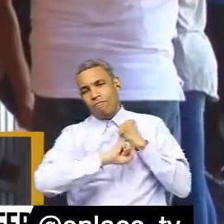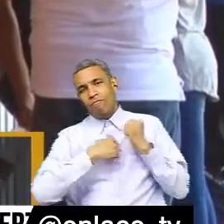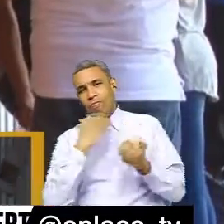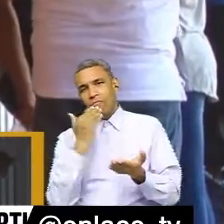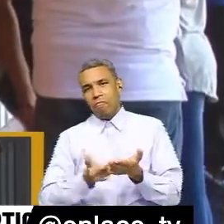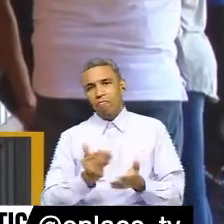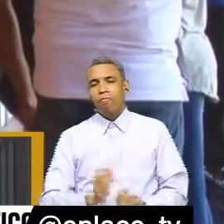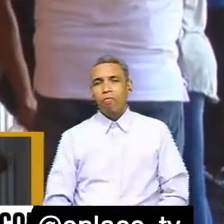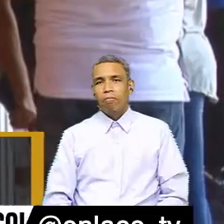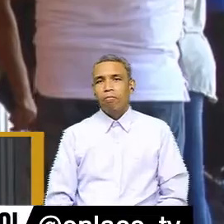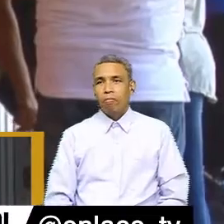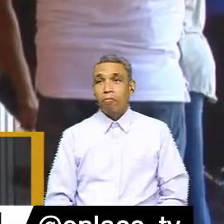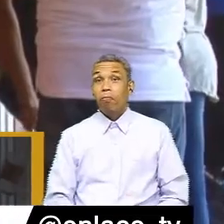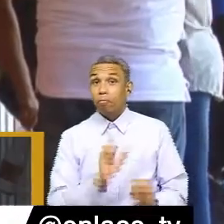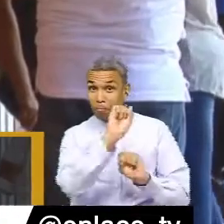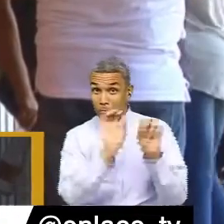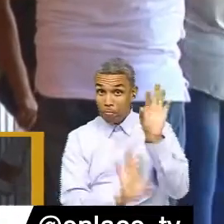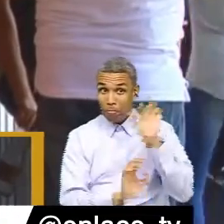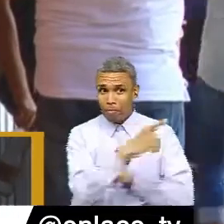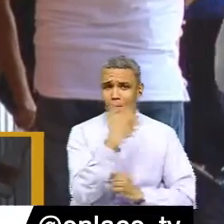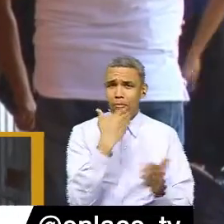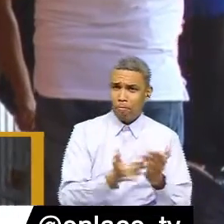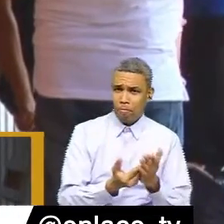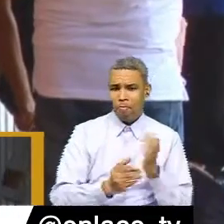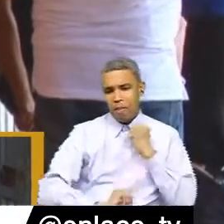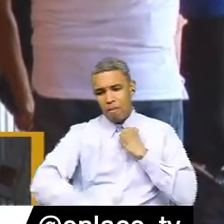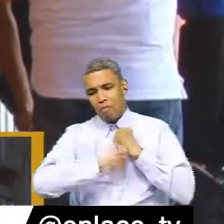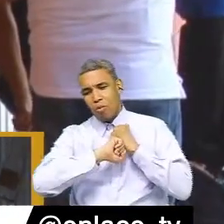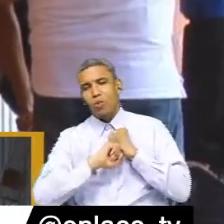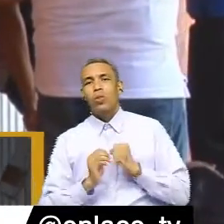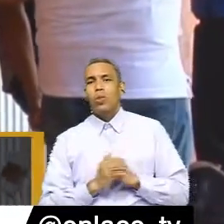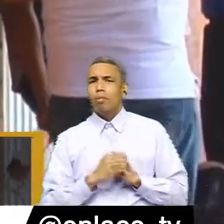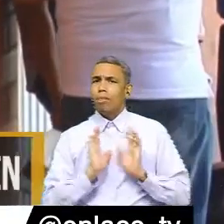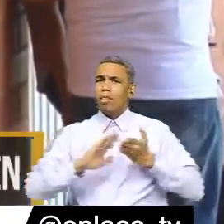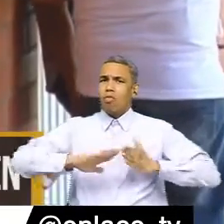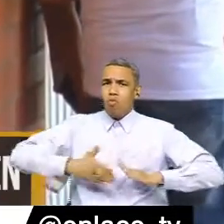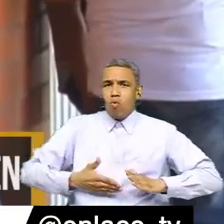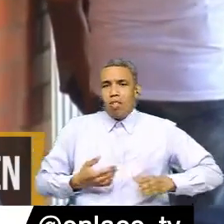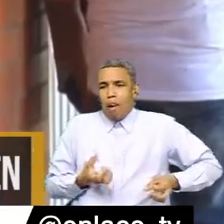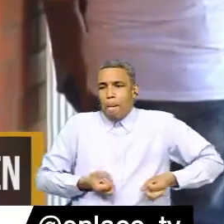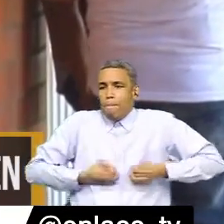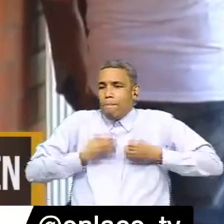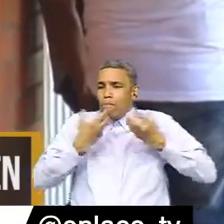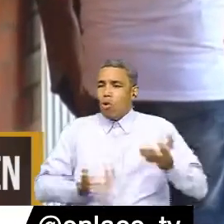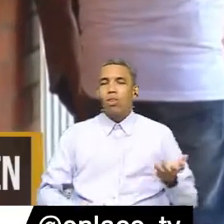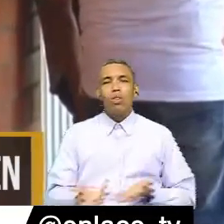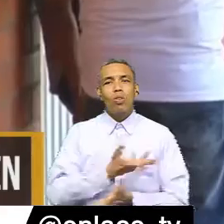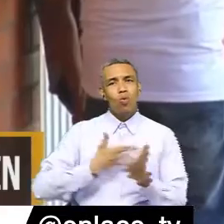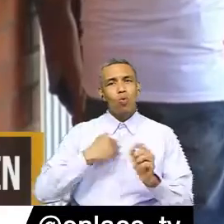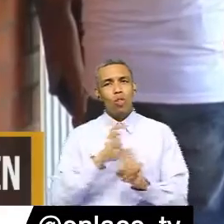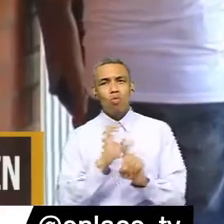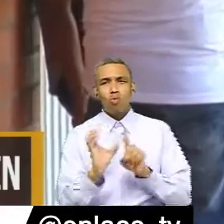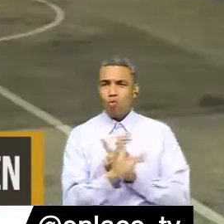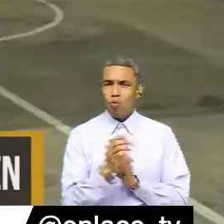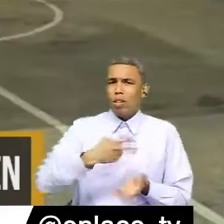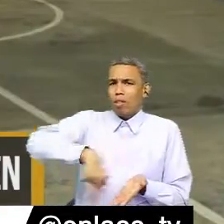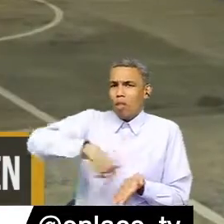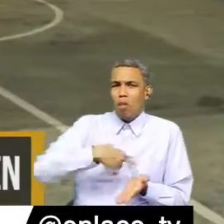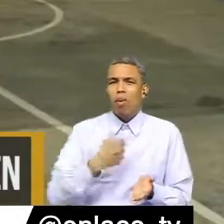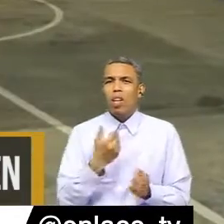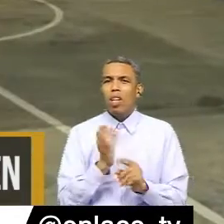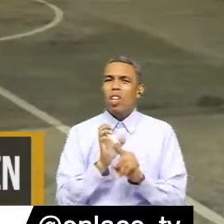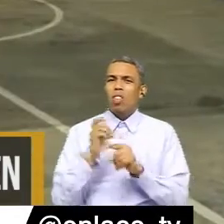grupo motor patrocinando la porque es la forma de la comunidad de expresarse y de unirse en torno a la cultura la música y sus productos